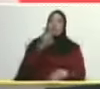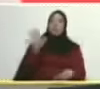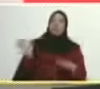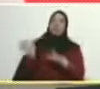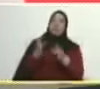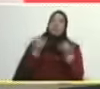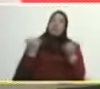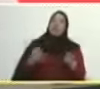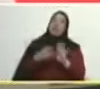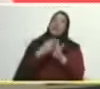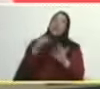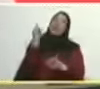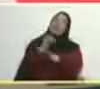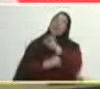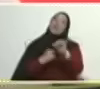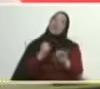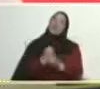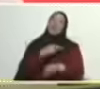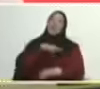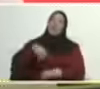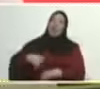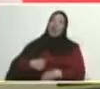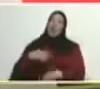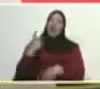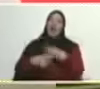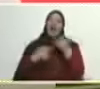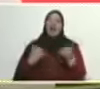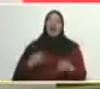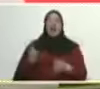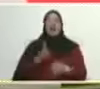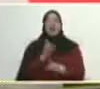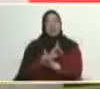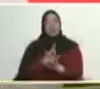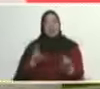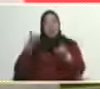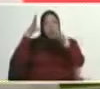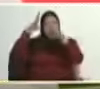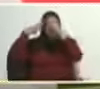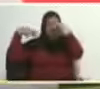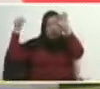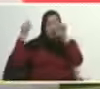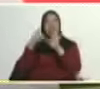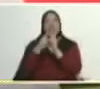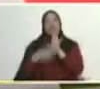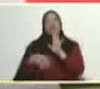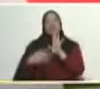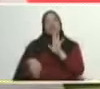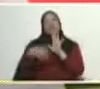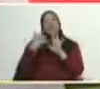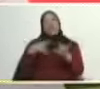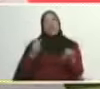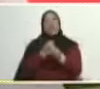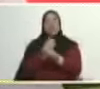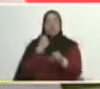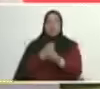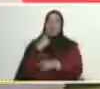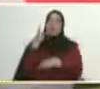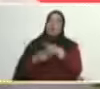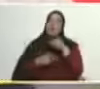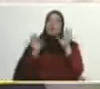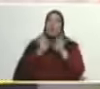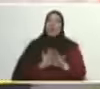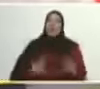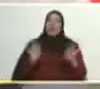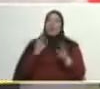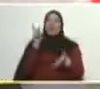del derecho internacional, de la Convención de Viena sobre Relaciones Diplomáticas, del derecho al asilo y de la soberanía del entrañable México,